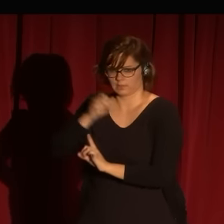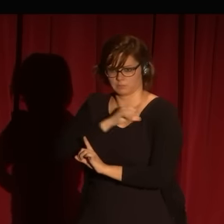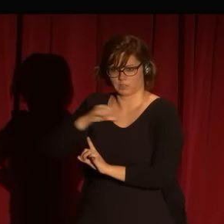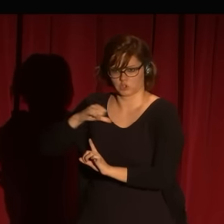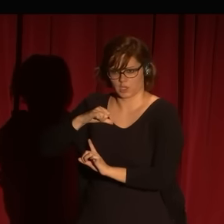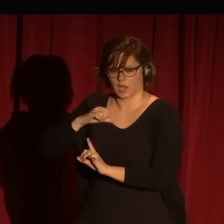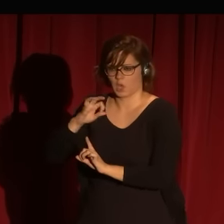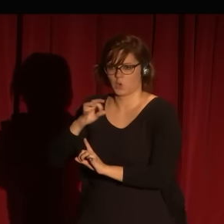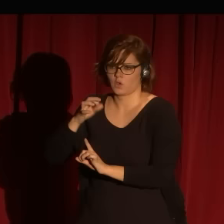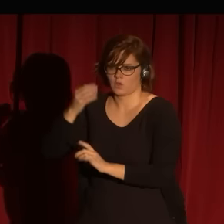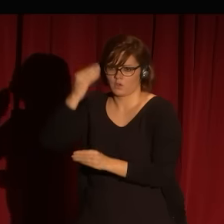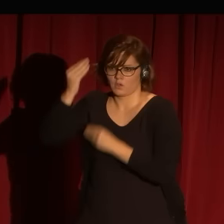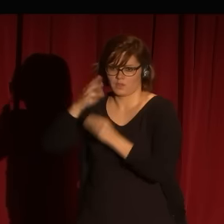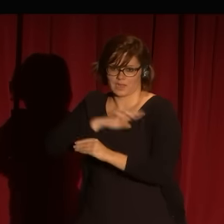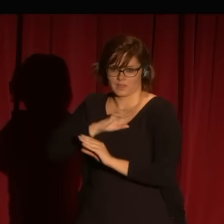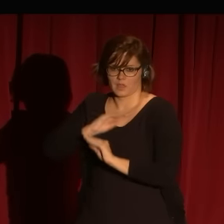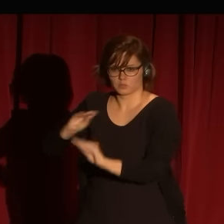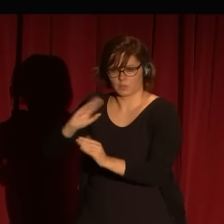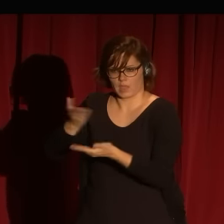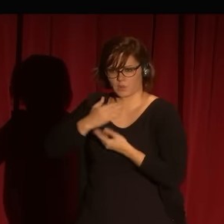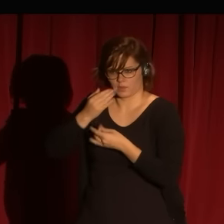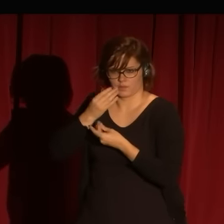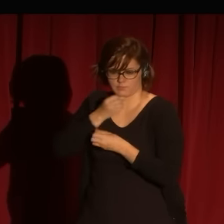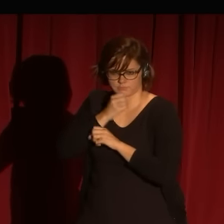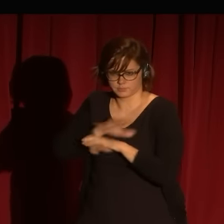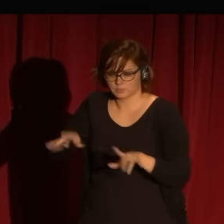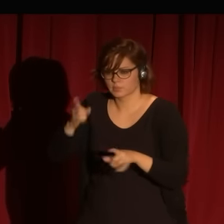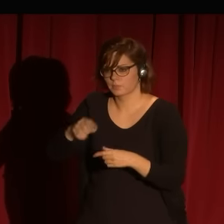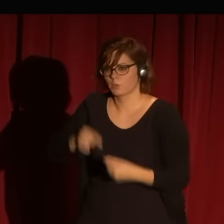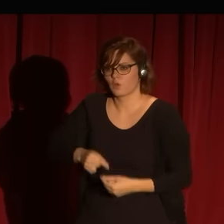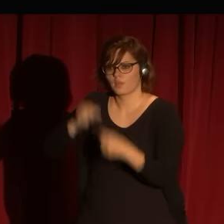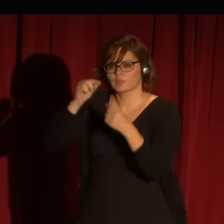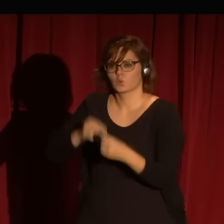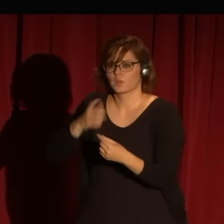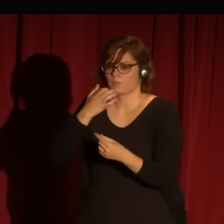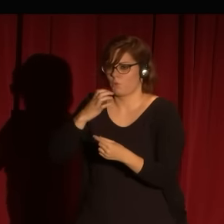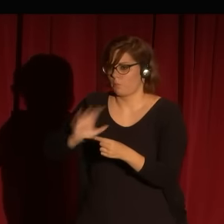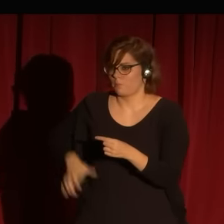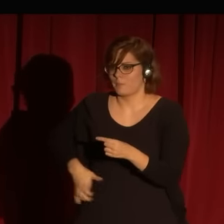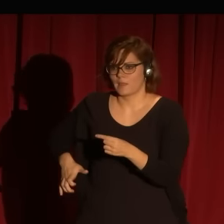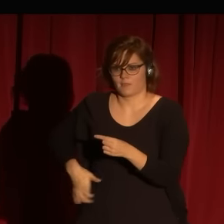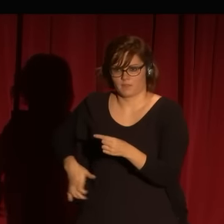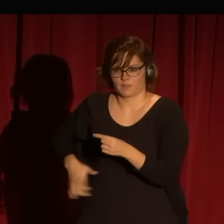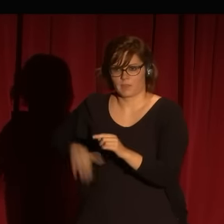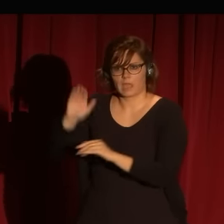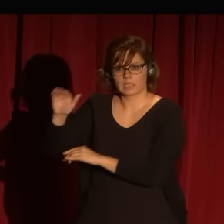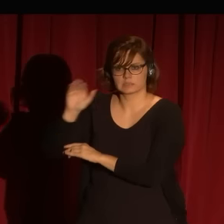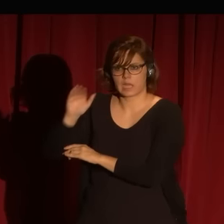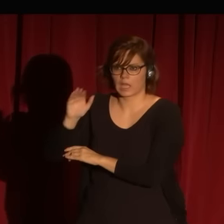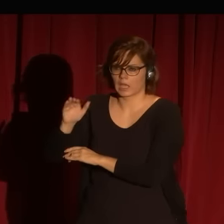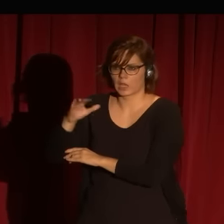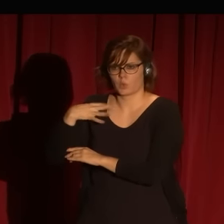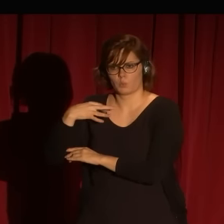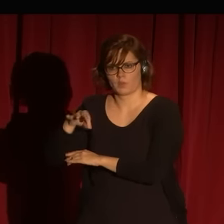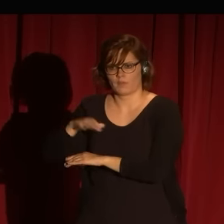o a sus creencias digamos por ejemplo se discute la legitimidad de un príncipe extranjero para gobernar en los Países Bajos y ella se pinta